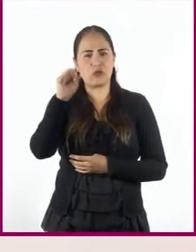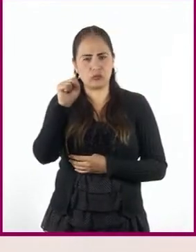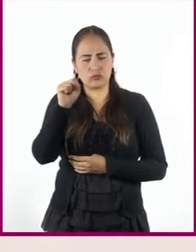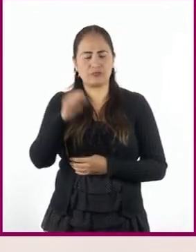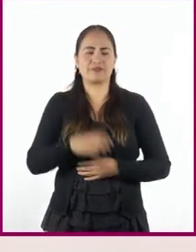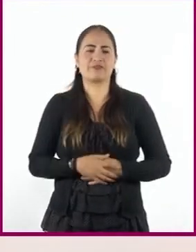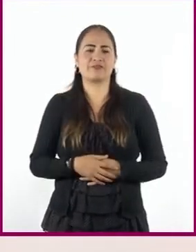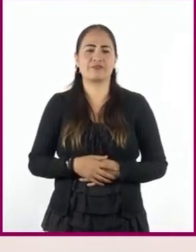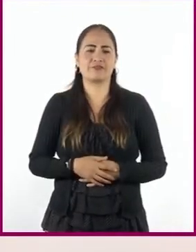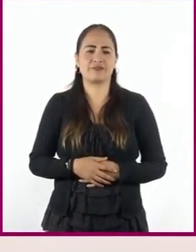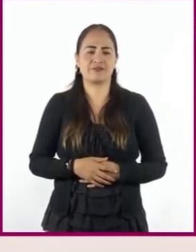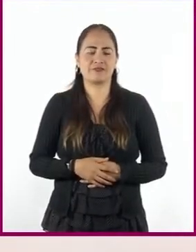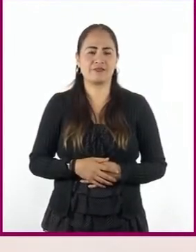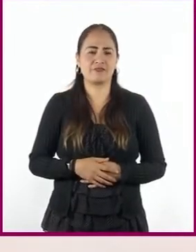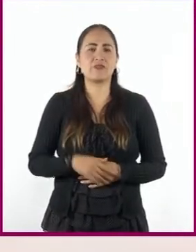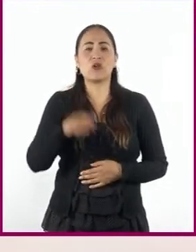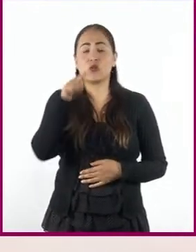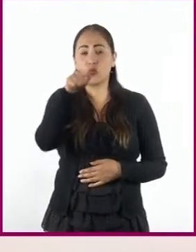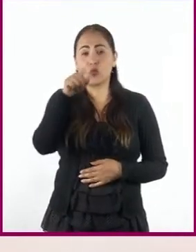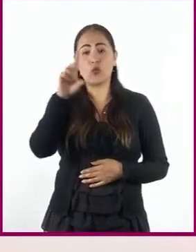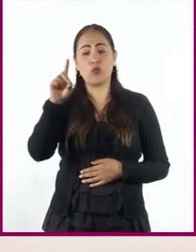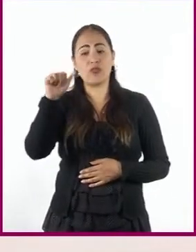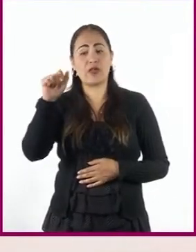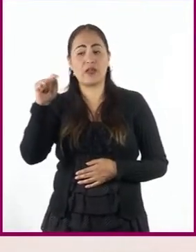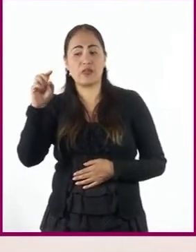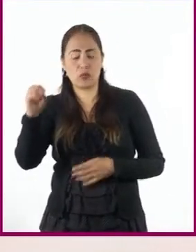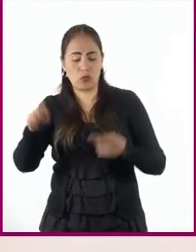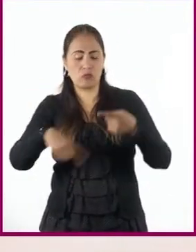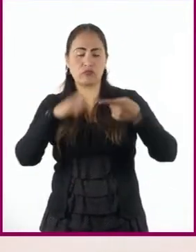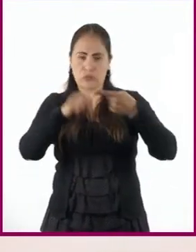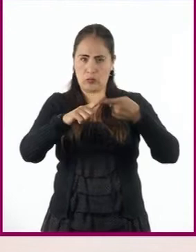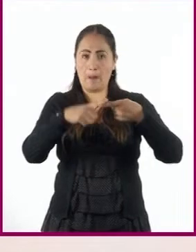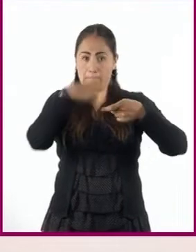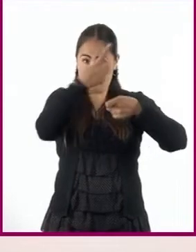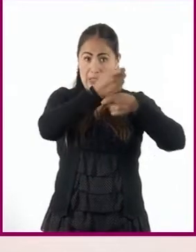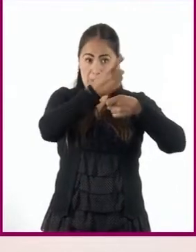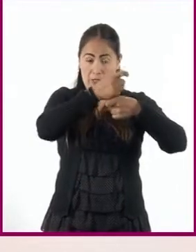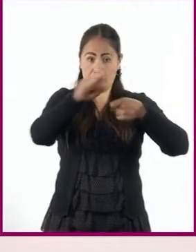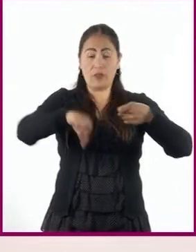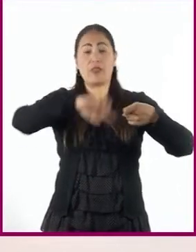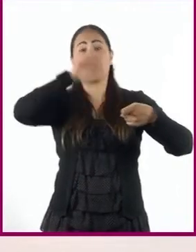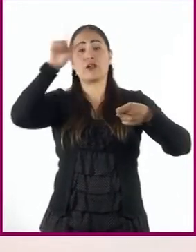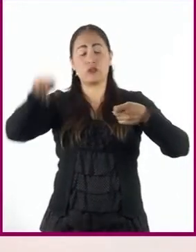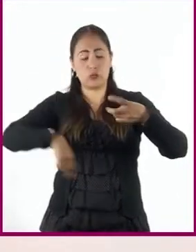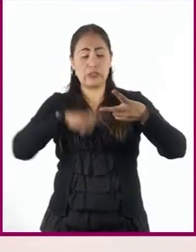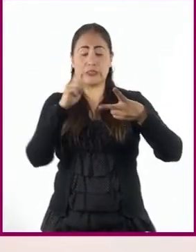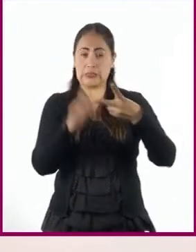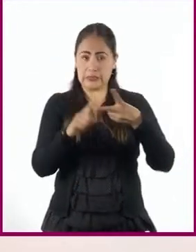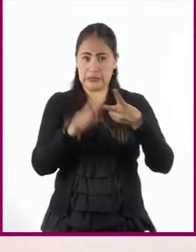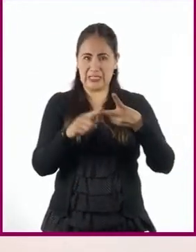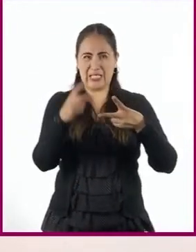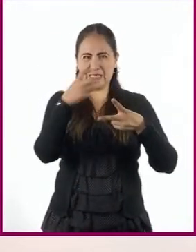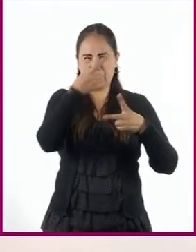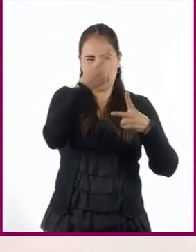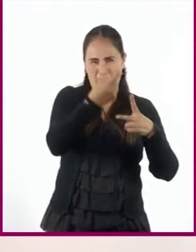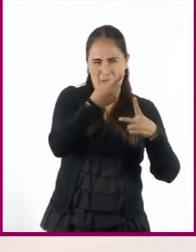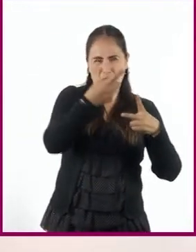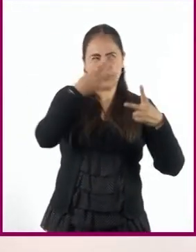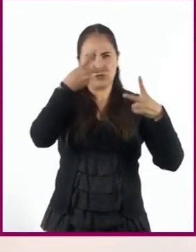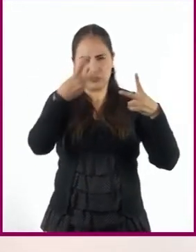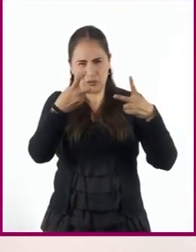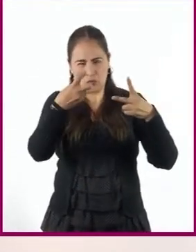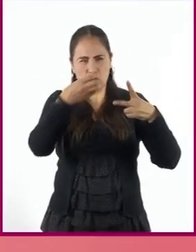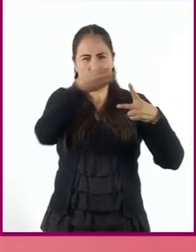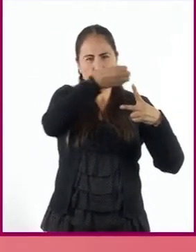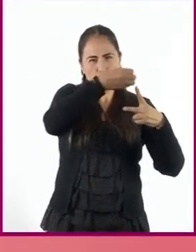necesario, que dieras un dato y luego otro para que quienes te escuchaban fueran capaces de seguir la lógica de tu argumentación.